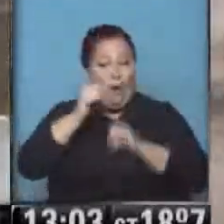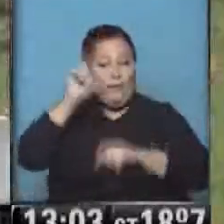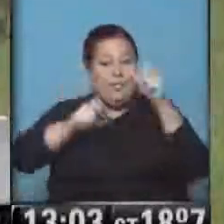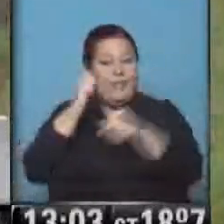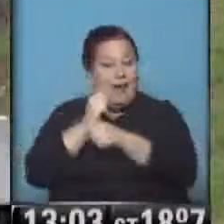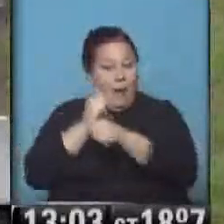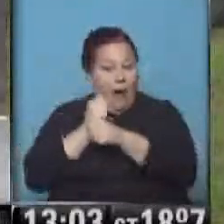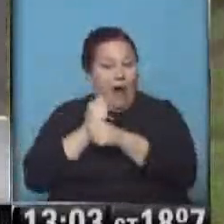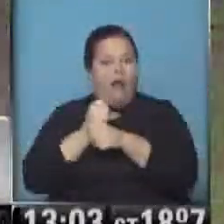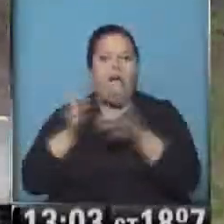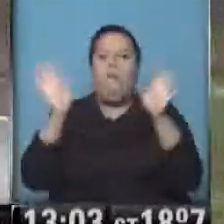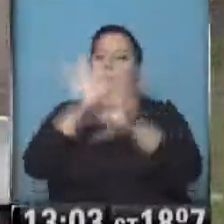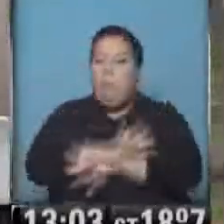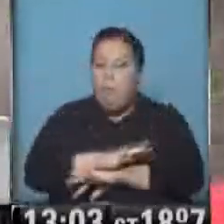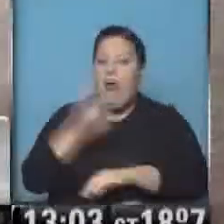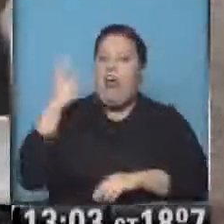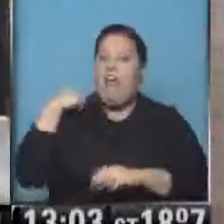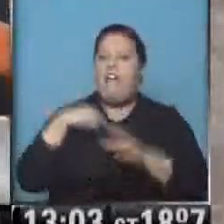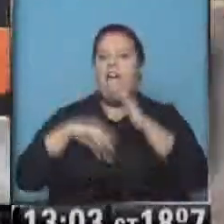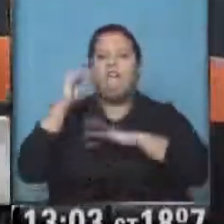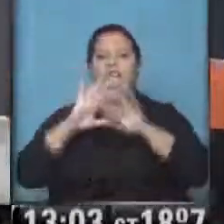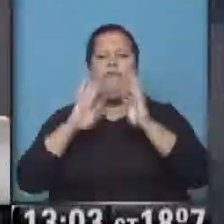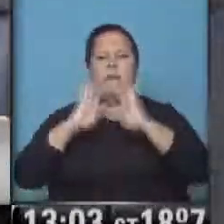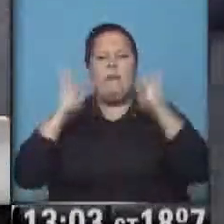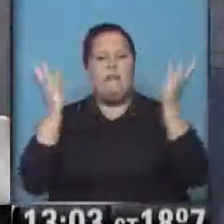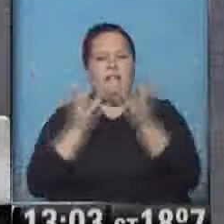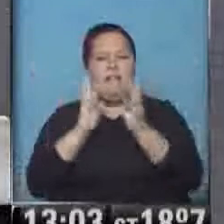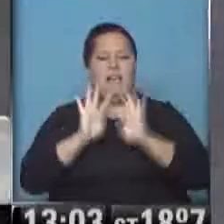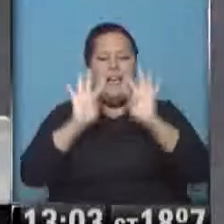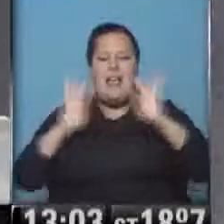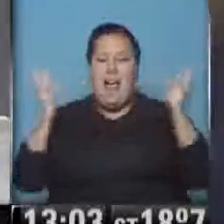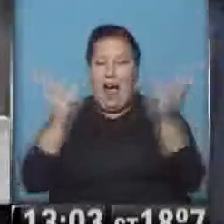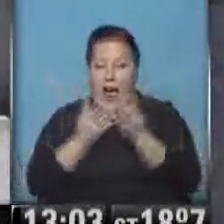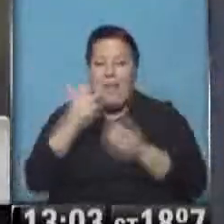trabajadores, encontraron que la patronal había construido una jaula de